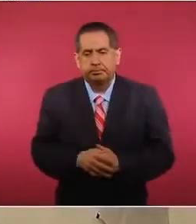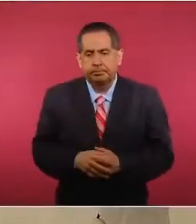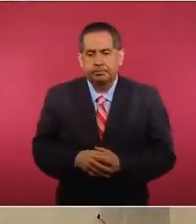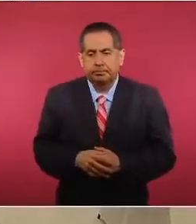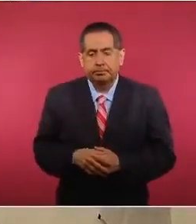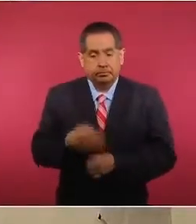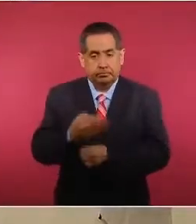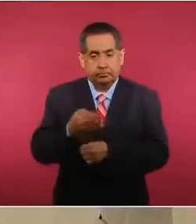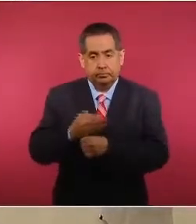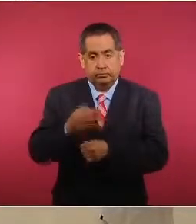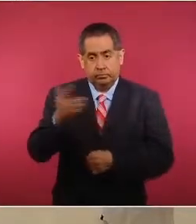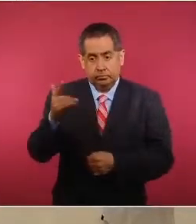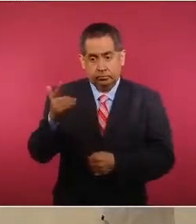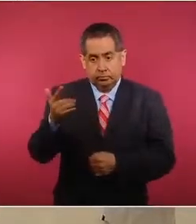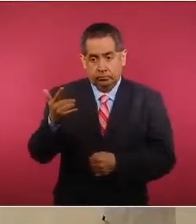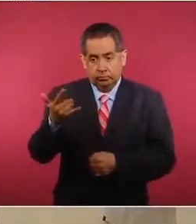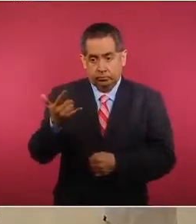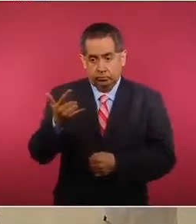este julio se paga